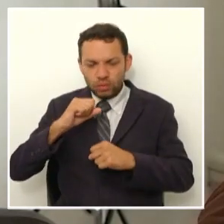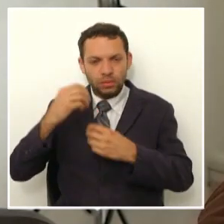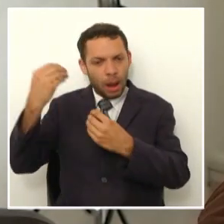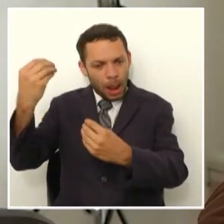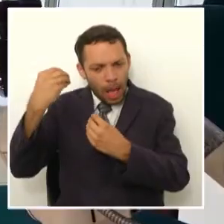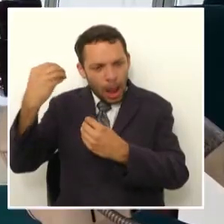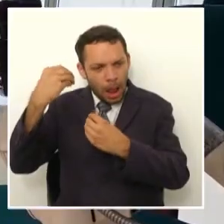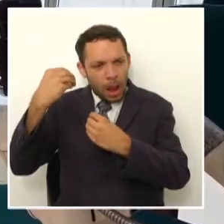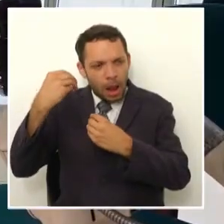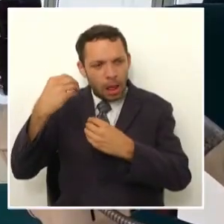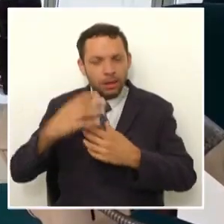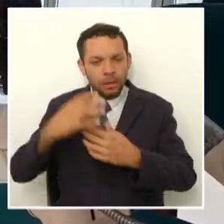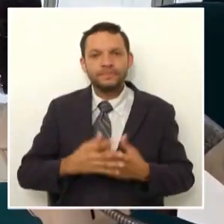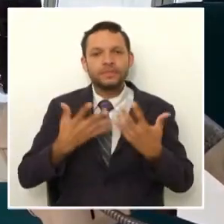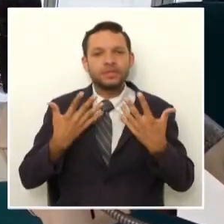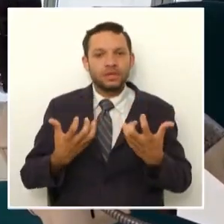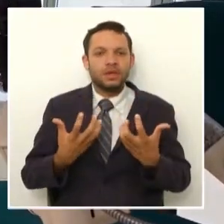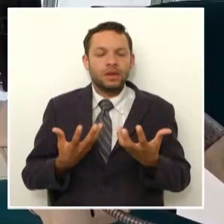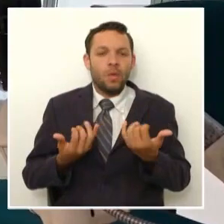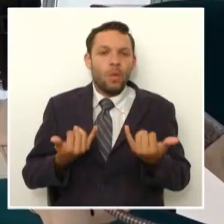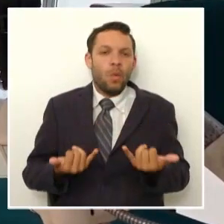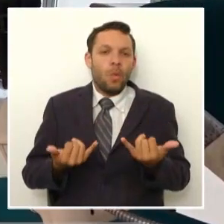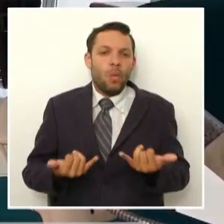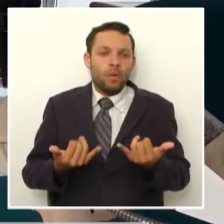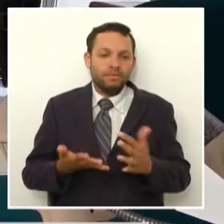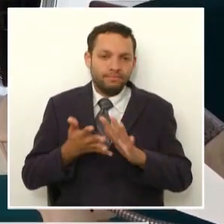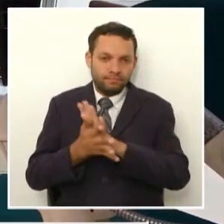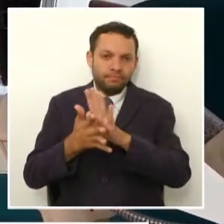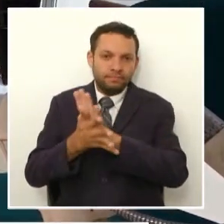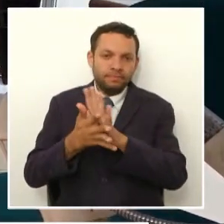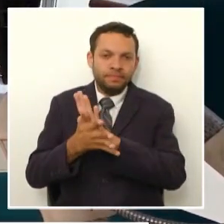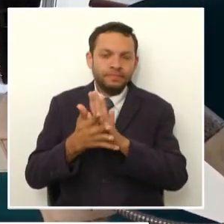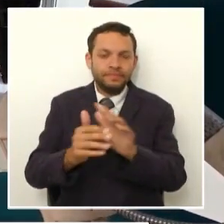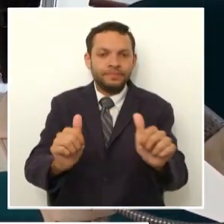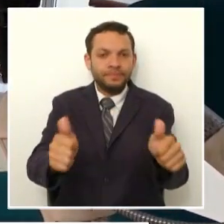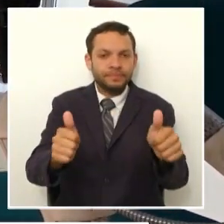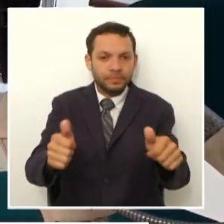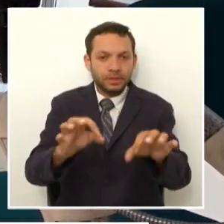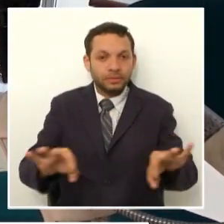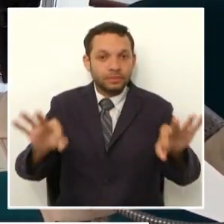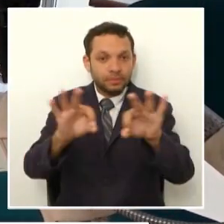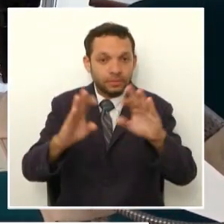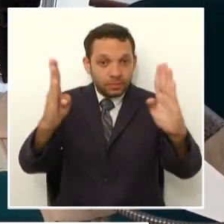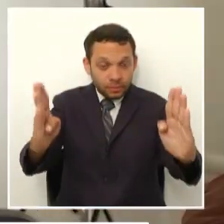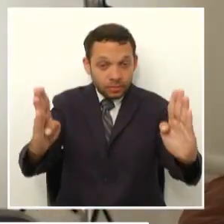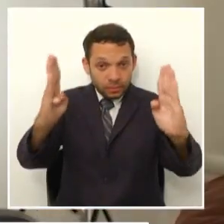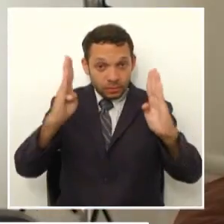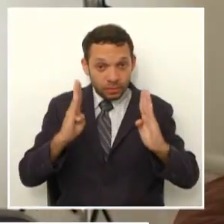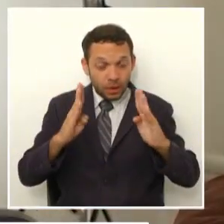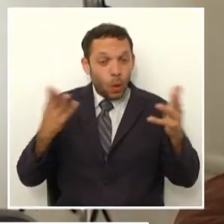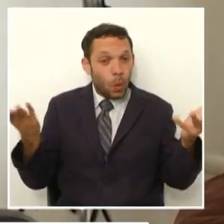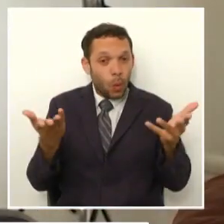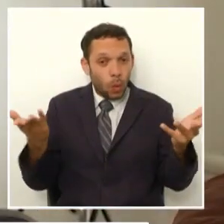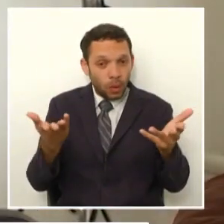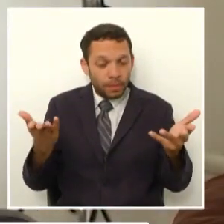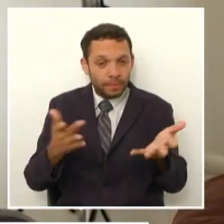Entonces, yo quiero que todos ustedes estén muy atentos, porque vamos a hacer un recorrido por toda esa historia